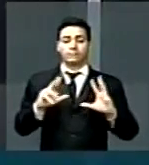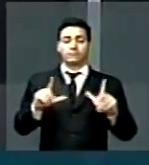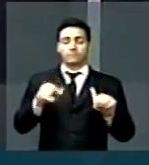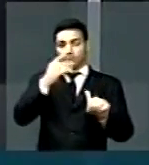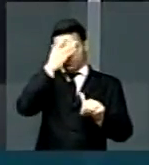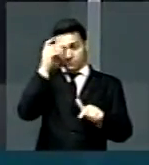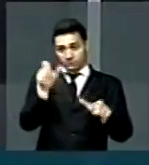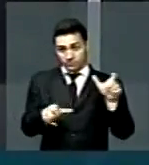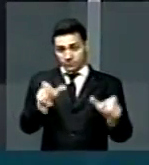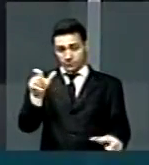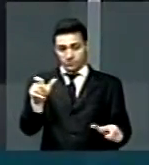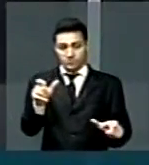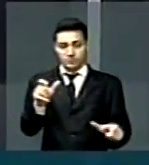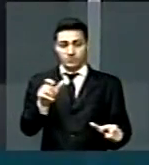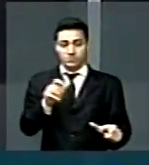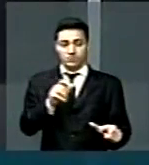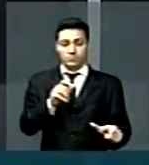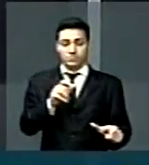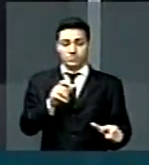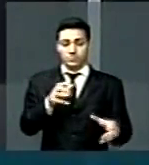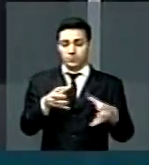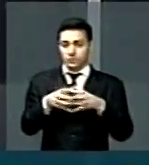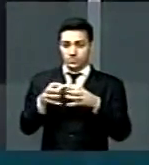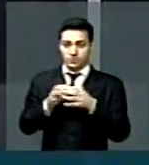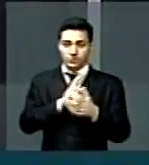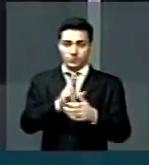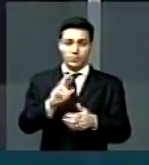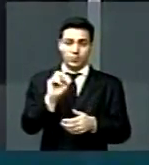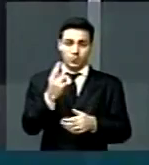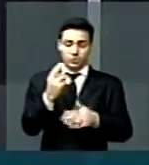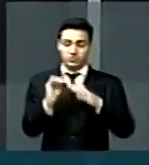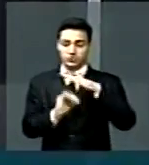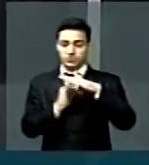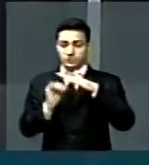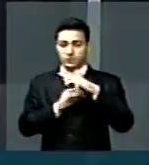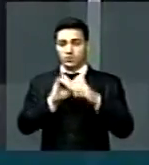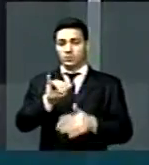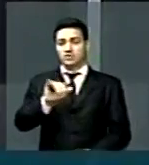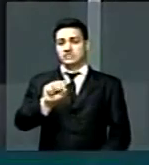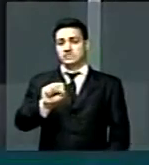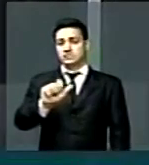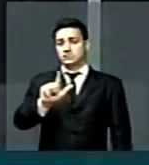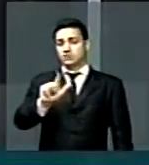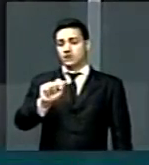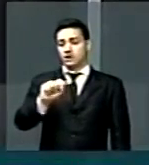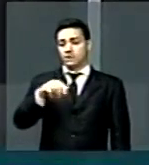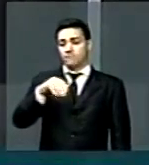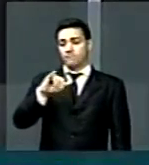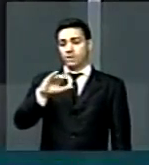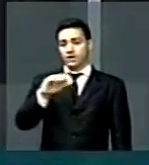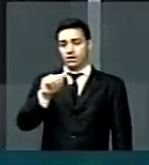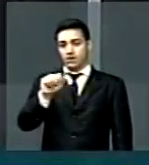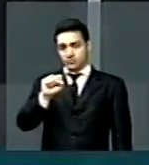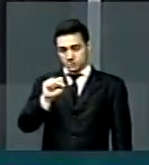autoridades religiosas e instituciones islámicas no Brasil,